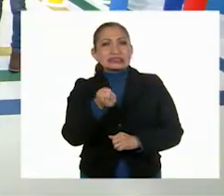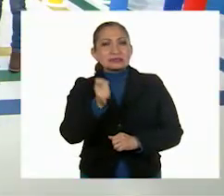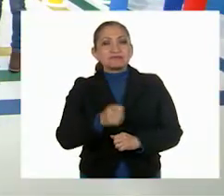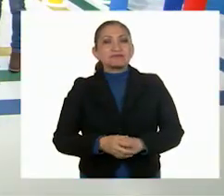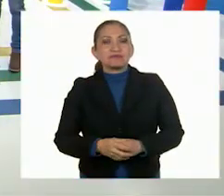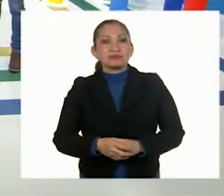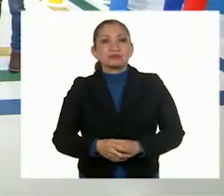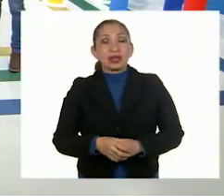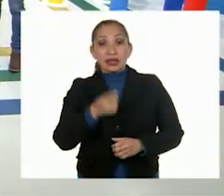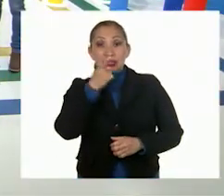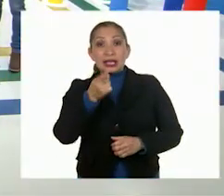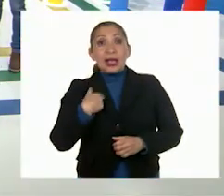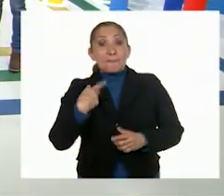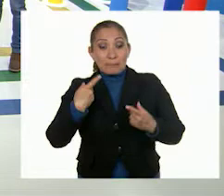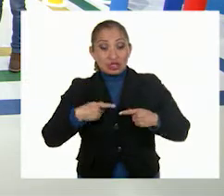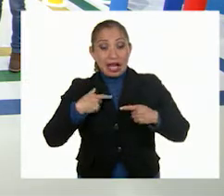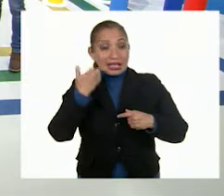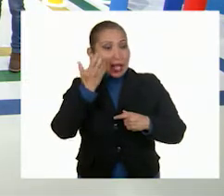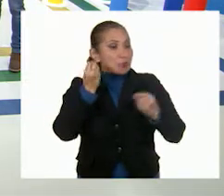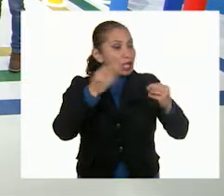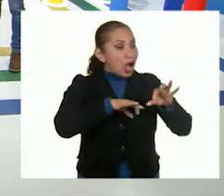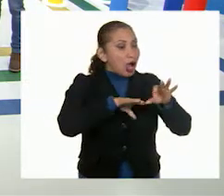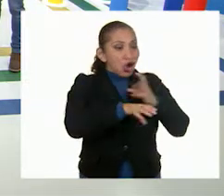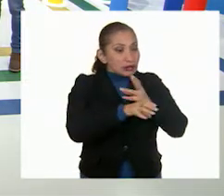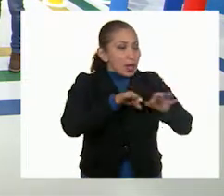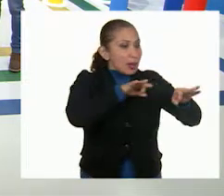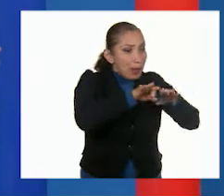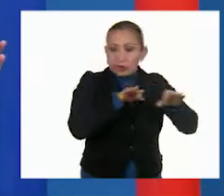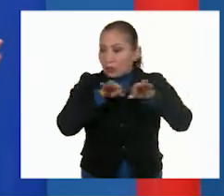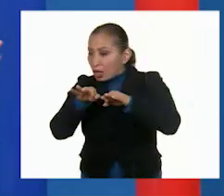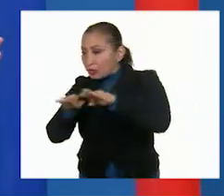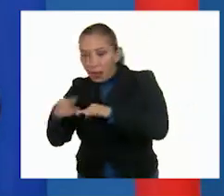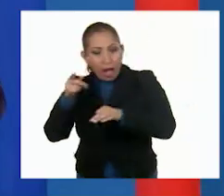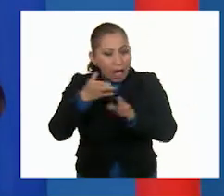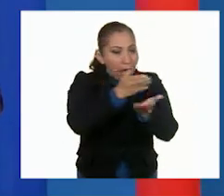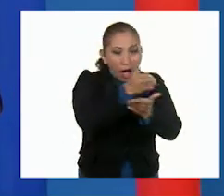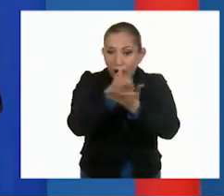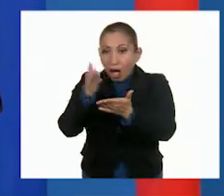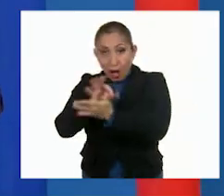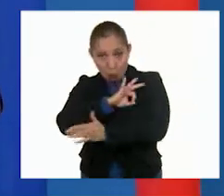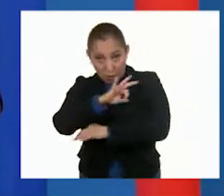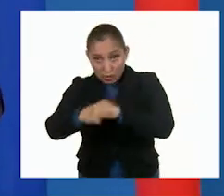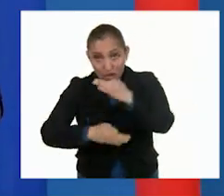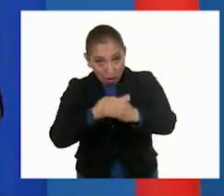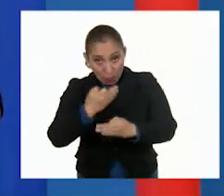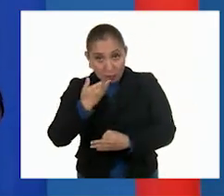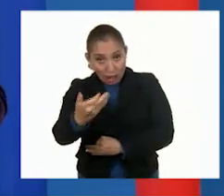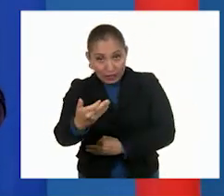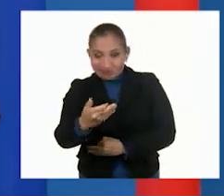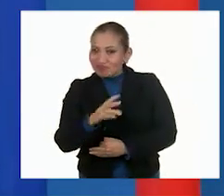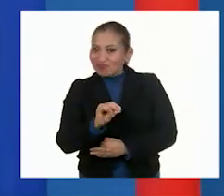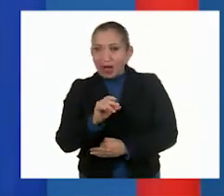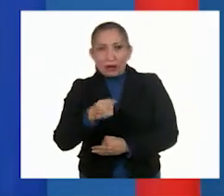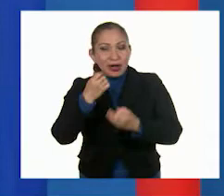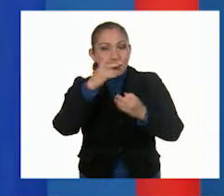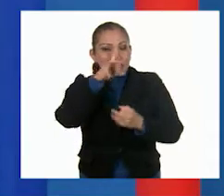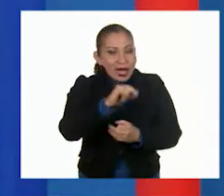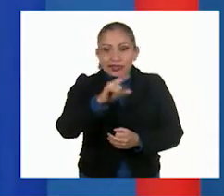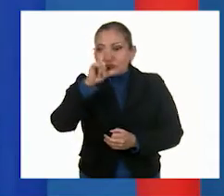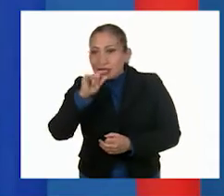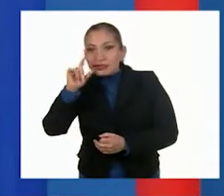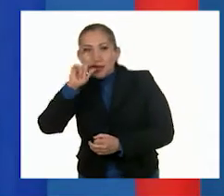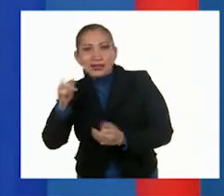Que, bueno, quien intenta hacer muchas cosas a la vez, pues al final no puede hacer ni siquiera una. Así es, muy